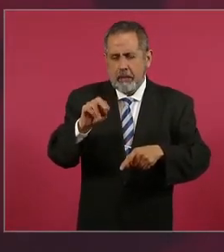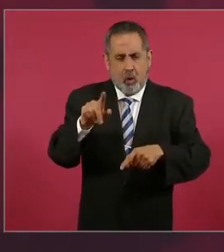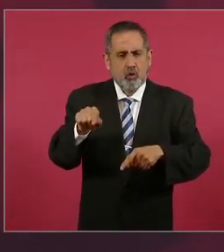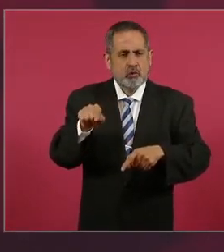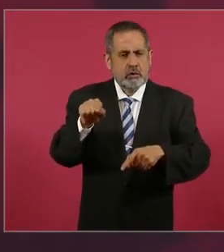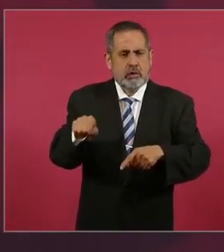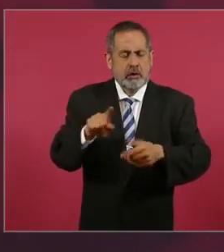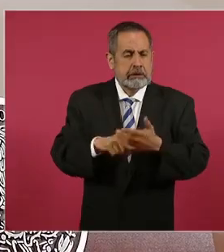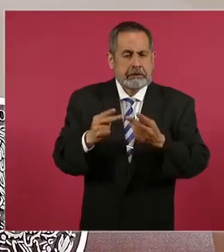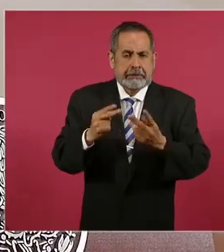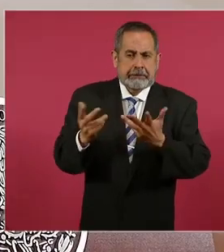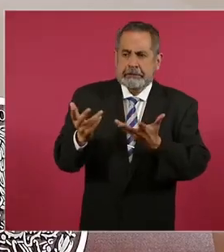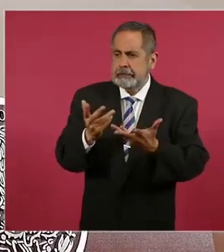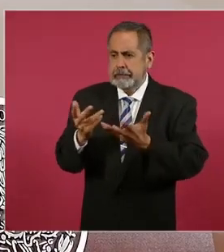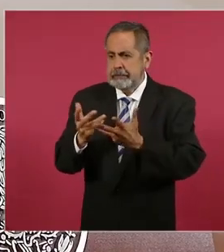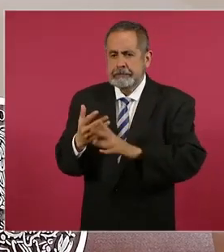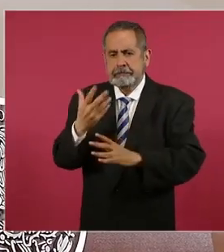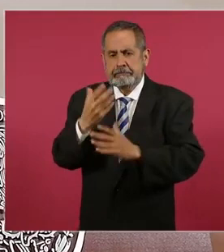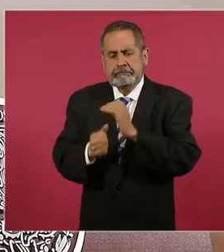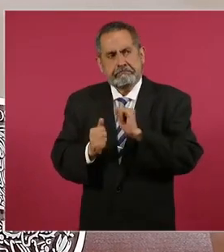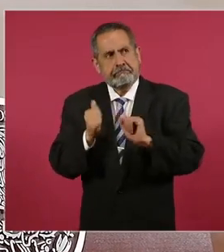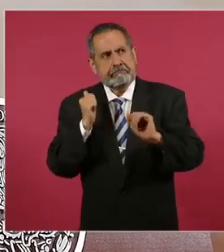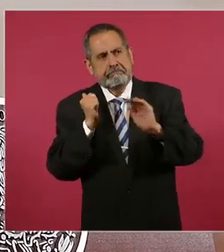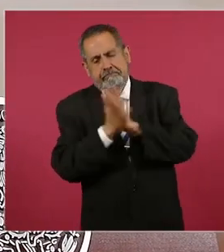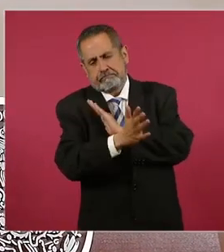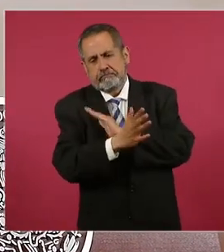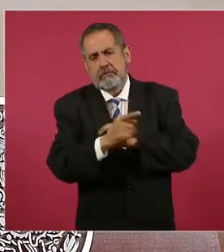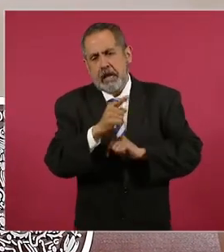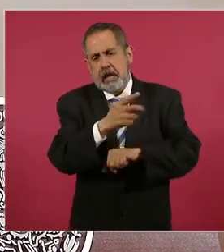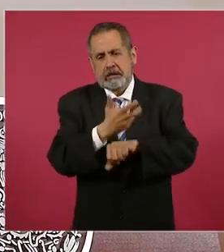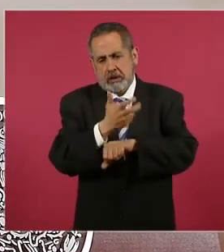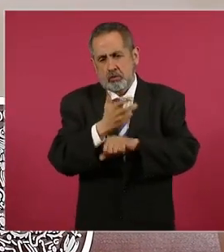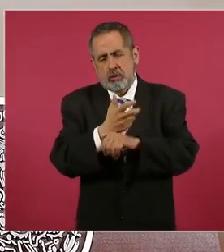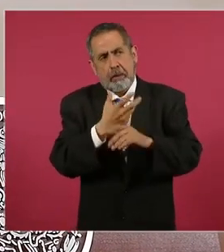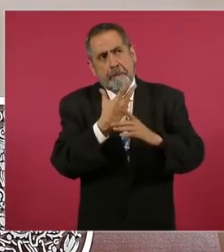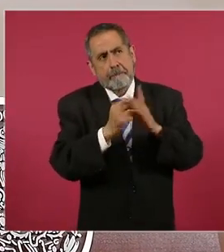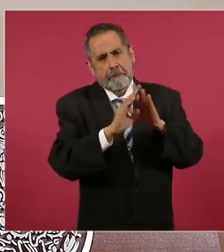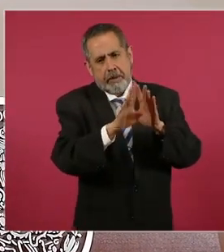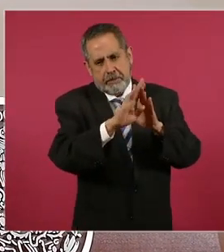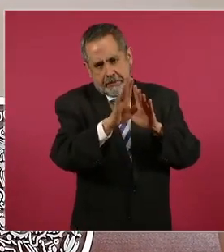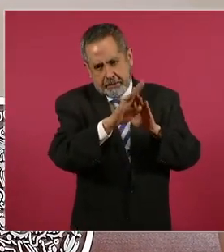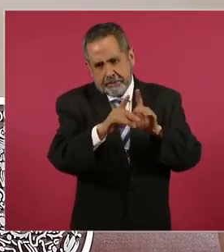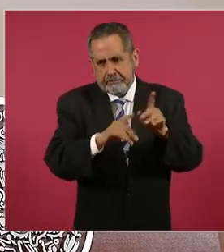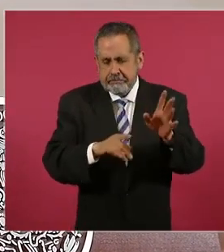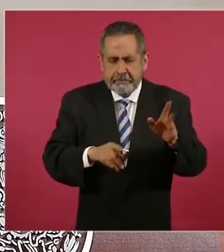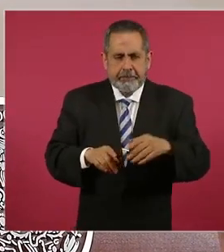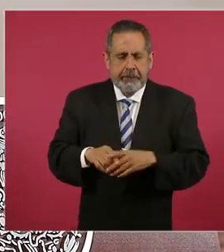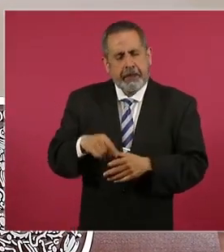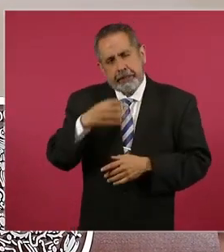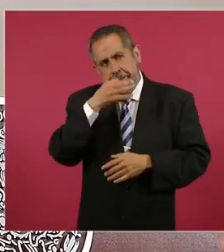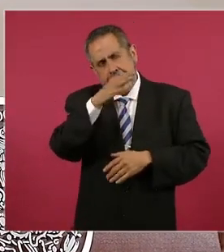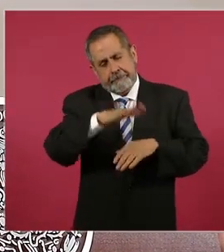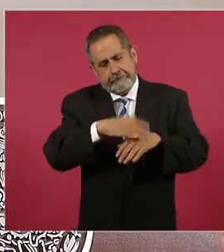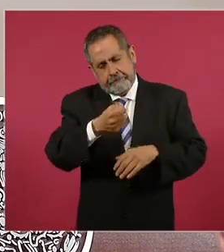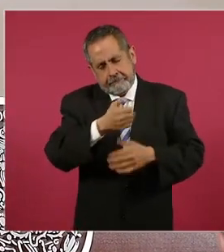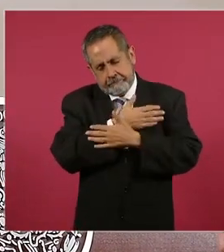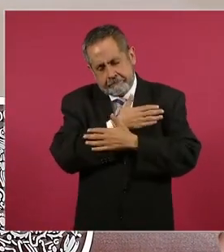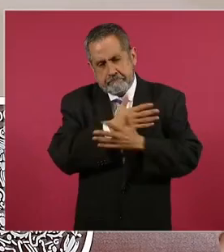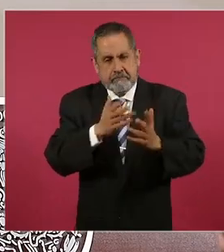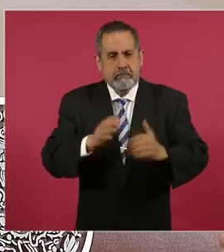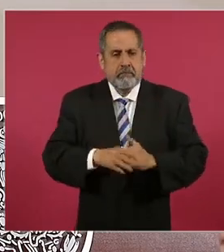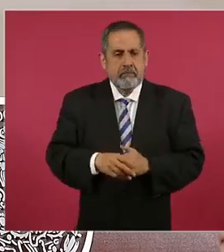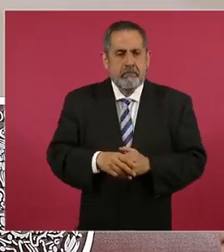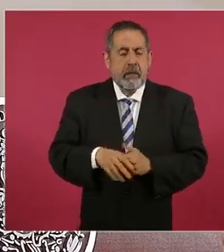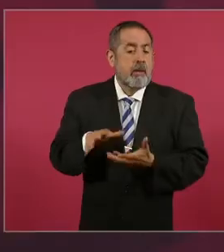por necesidad se fueron a trabajar a Estados Unidos, nuestros paisanos, les mandamos un saludo,